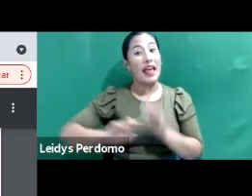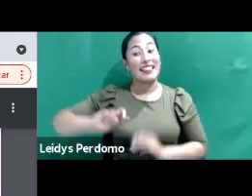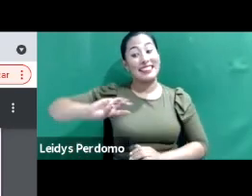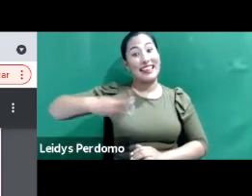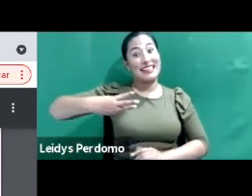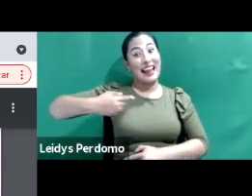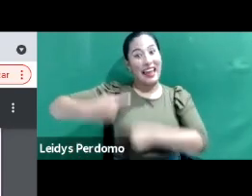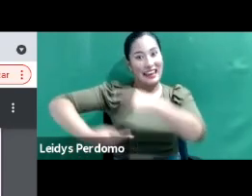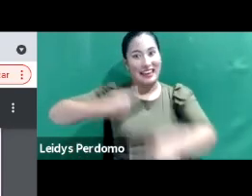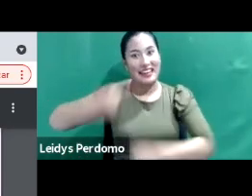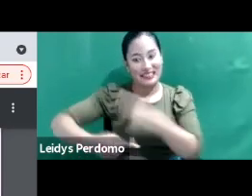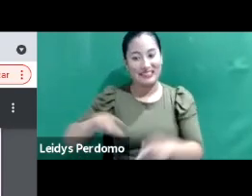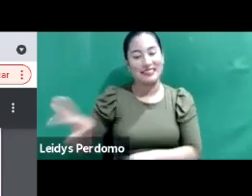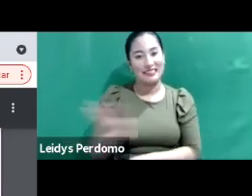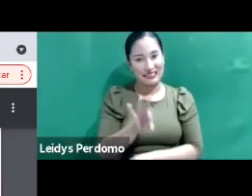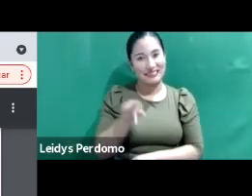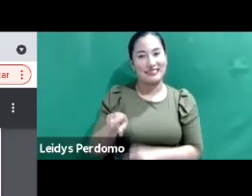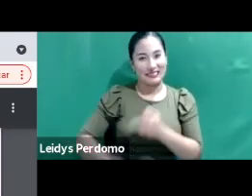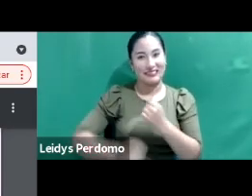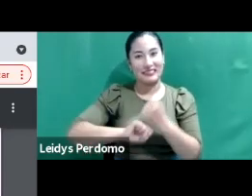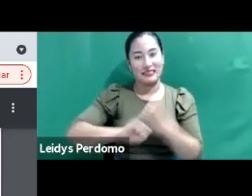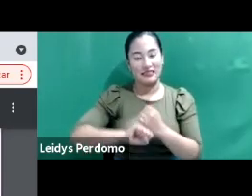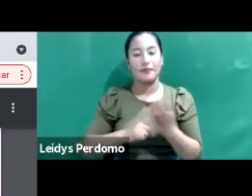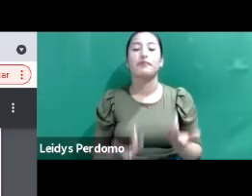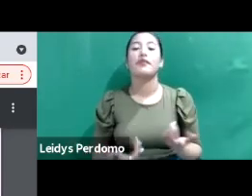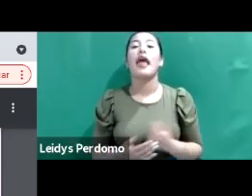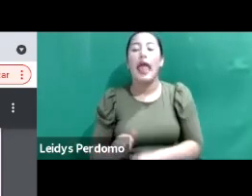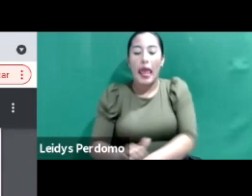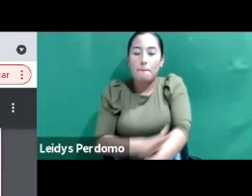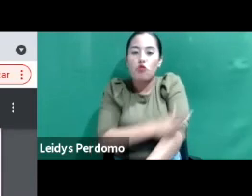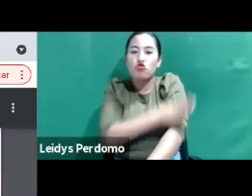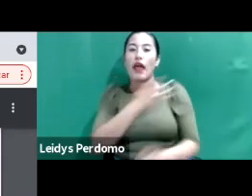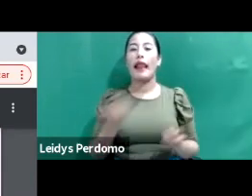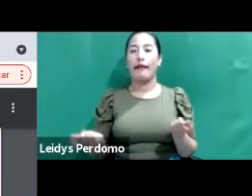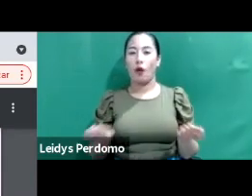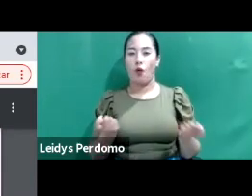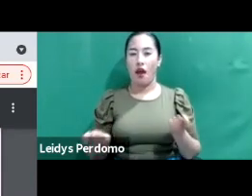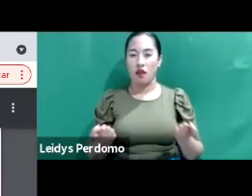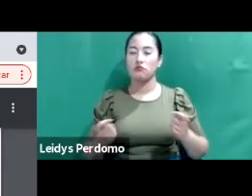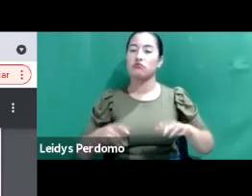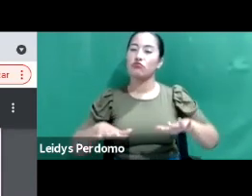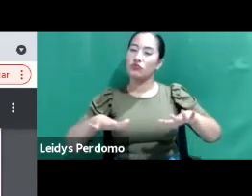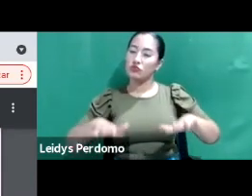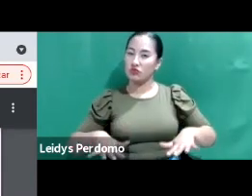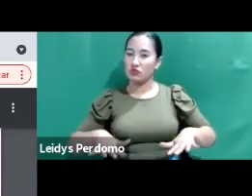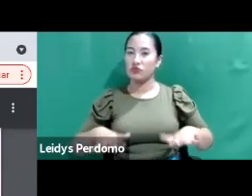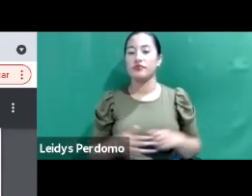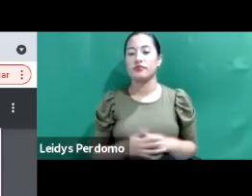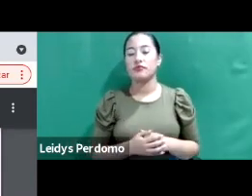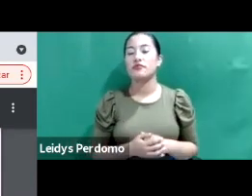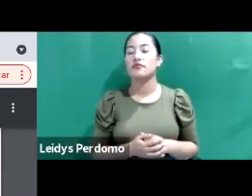donde hemos trabajado históricamente regulación emocional. Y nos hemos focalizado, pues digamos, a todo lo que tiene que